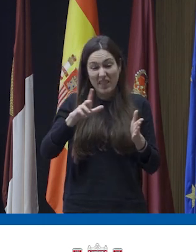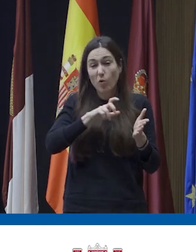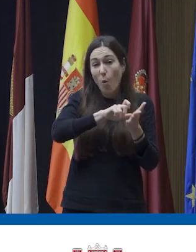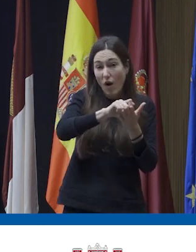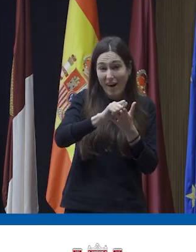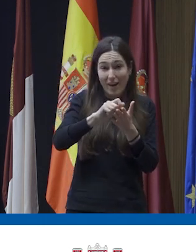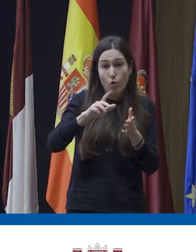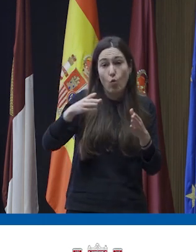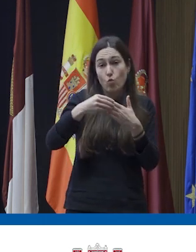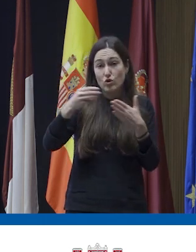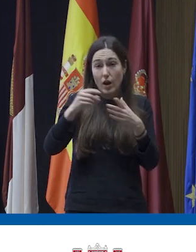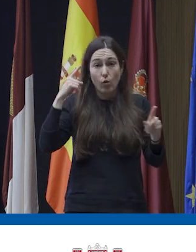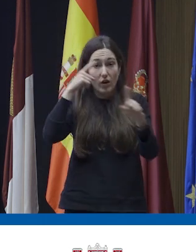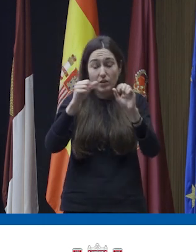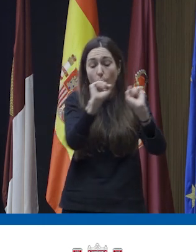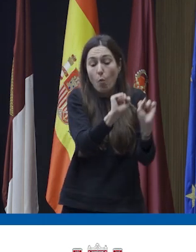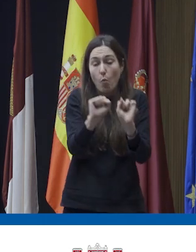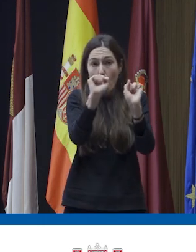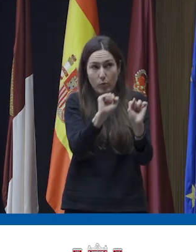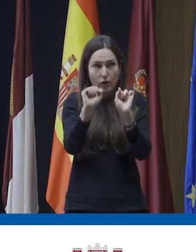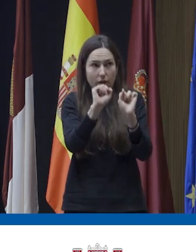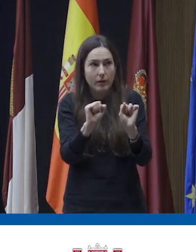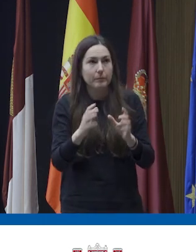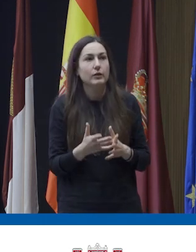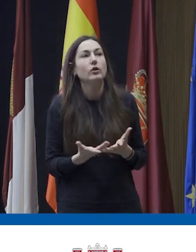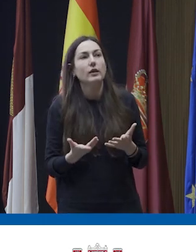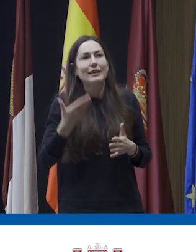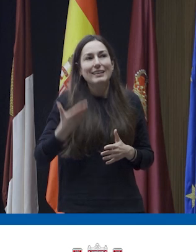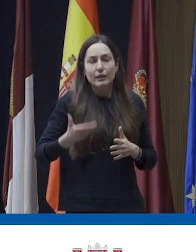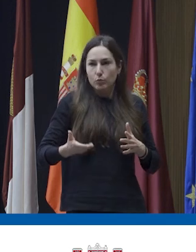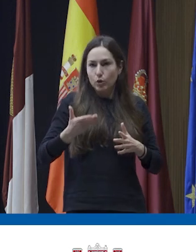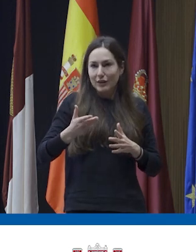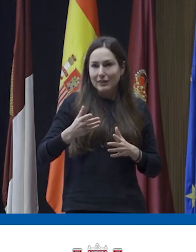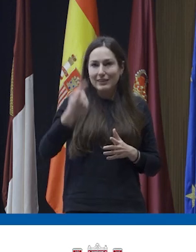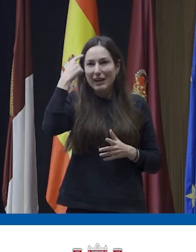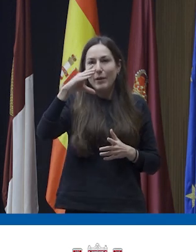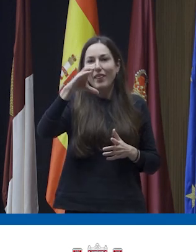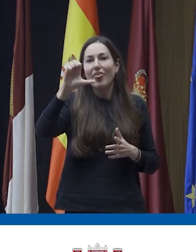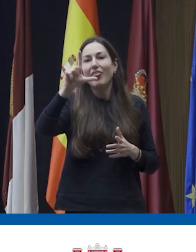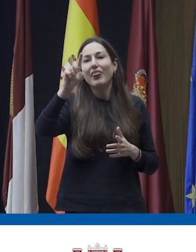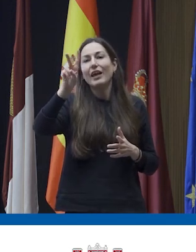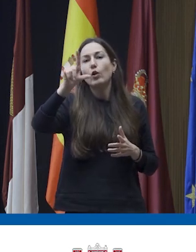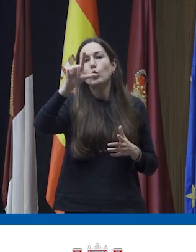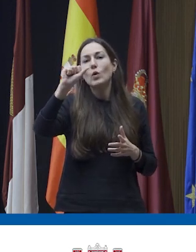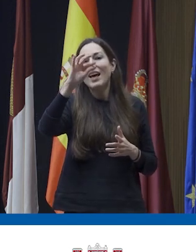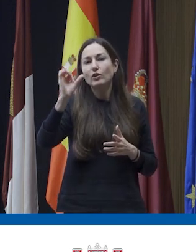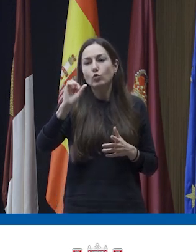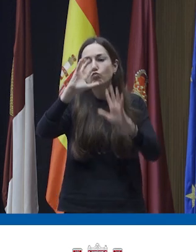cirugía, ¿vale? Y es importante tener en cuenta el contagio y estas células. Y luego, al igual